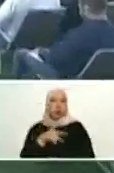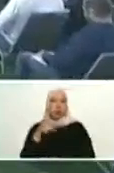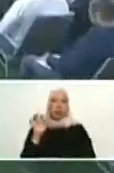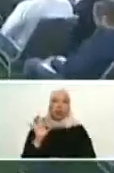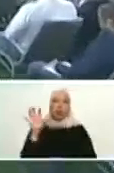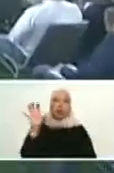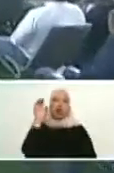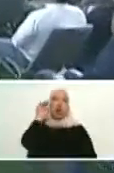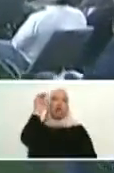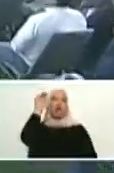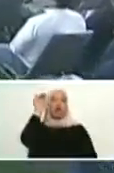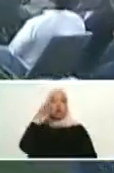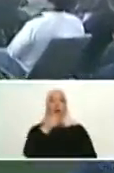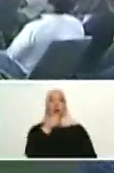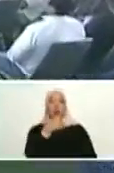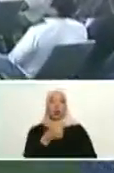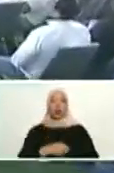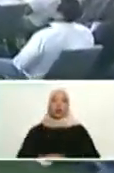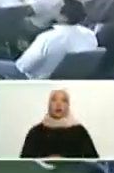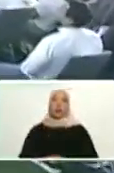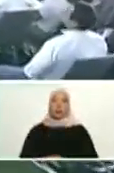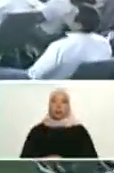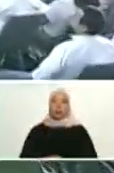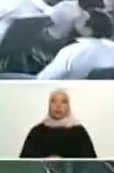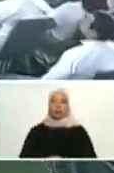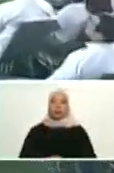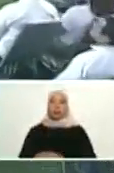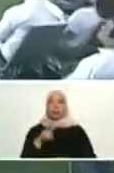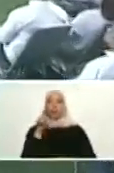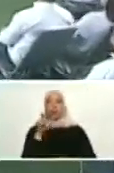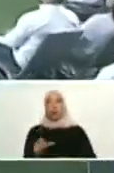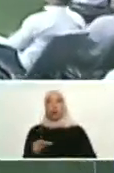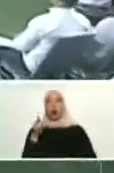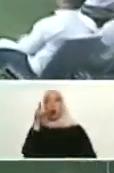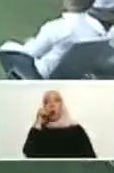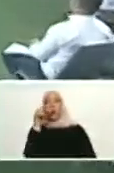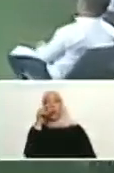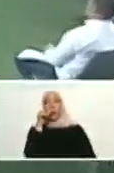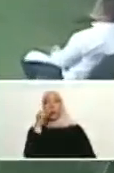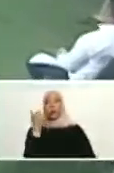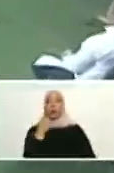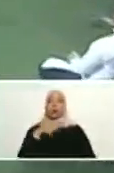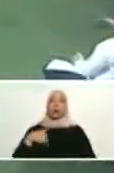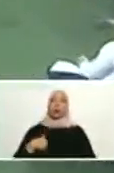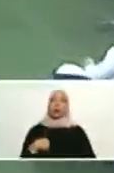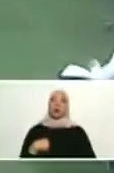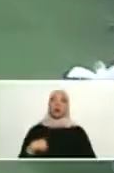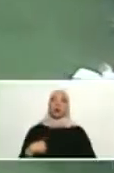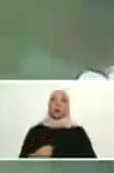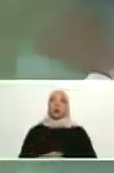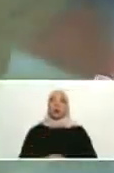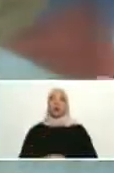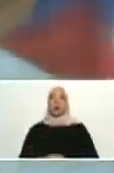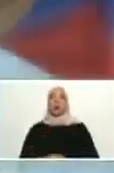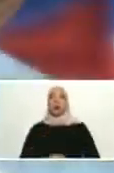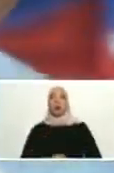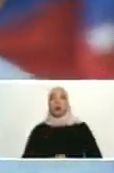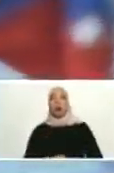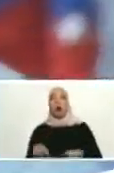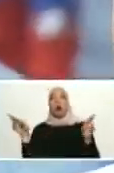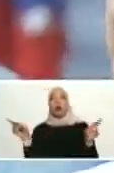el futuro. ¿Ah? Lo que decía Ernesto, aquí en este complejo me pasan un